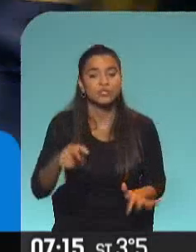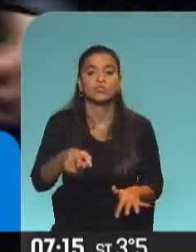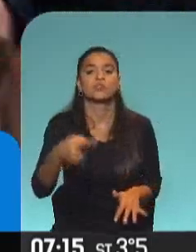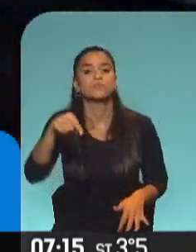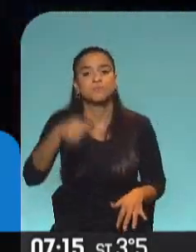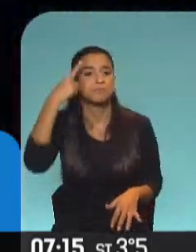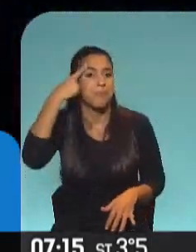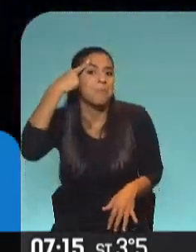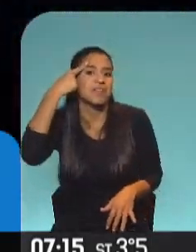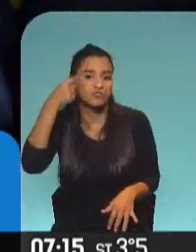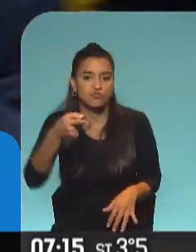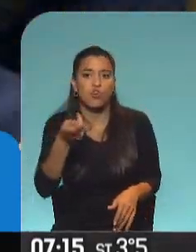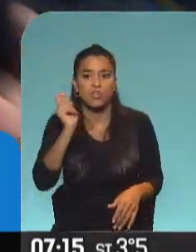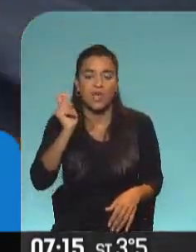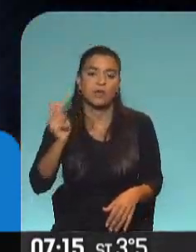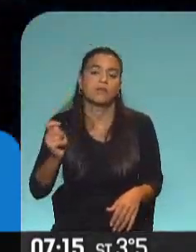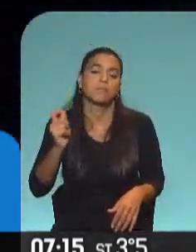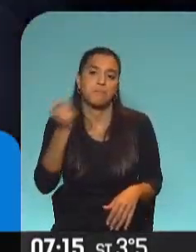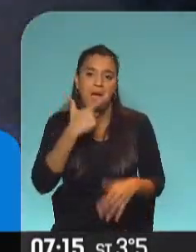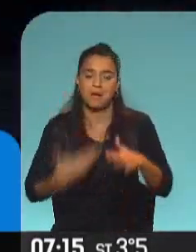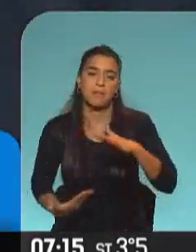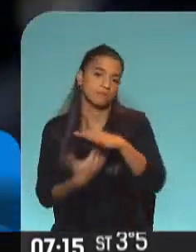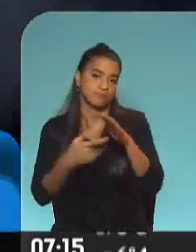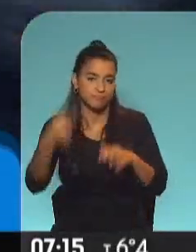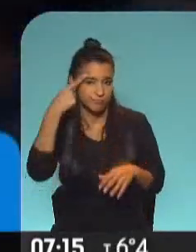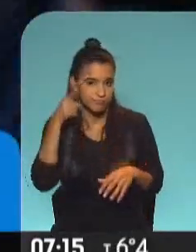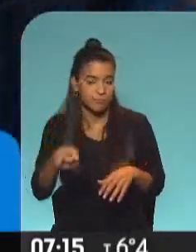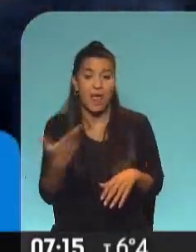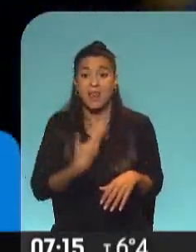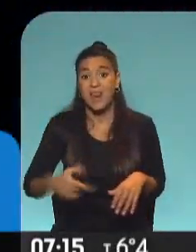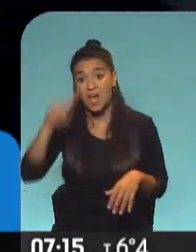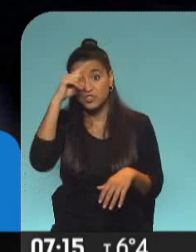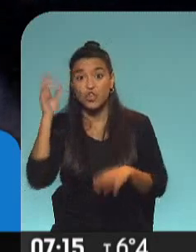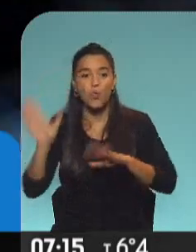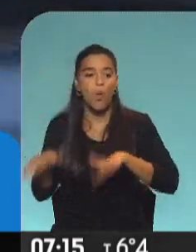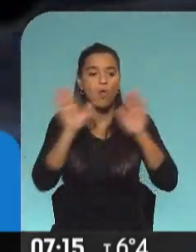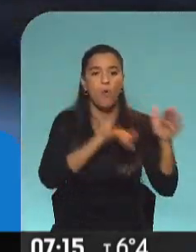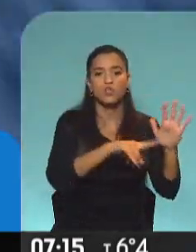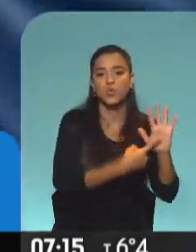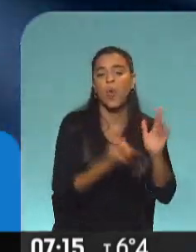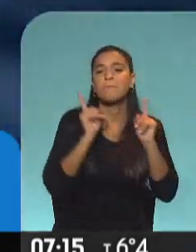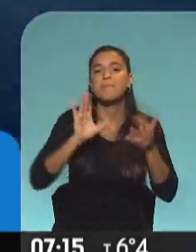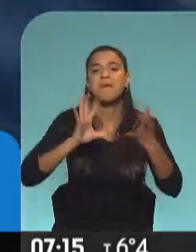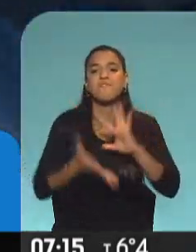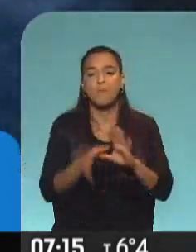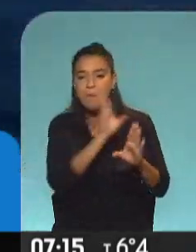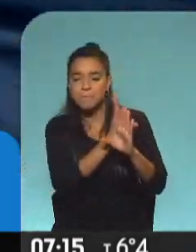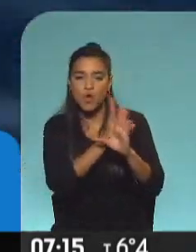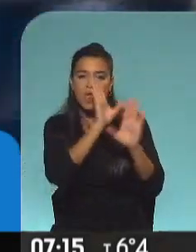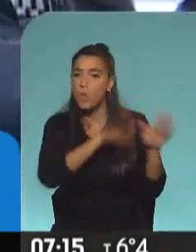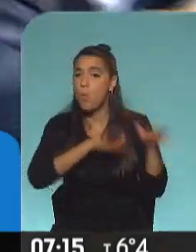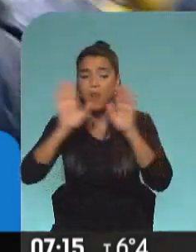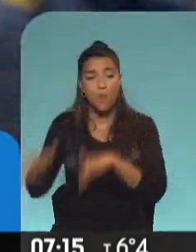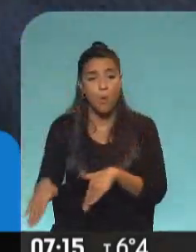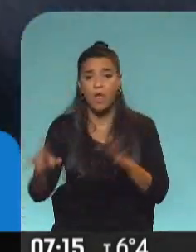ideó Macri, este plan, y llevó a la nación lo que hacía en la ciudad, el mismo tipo de espionaje, y llevó a la ciudad